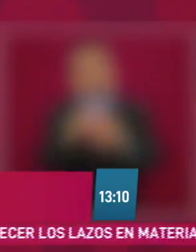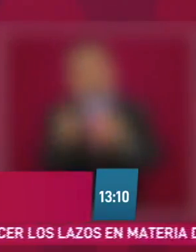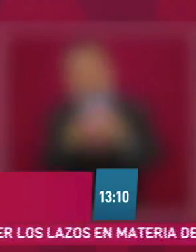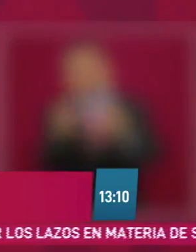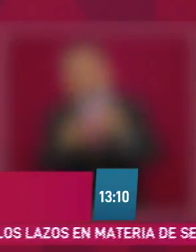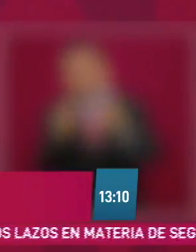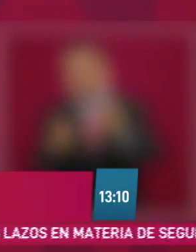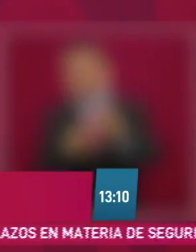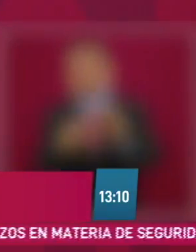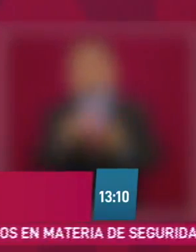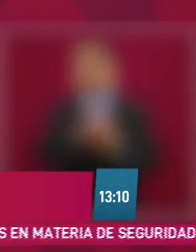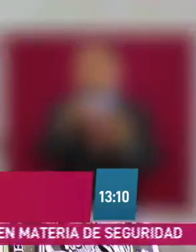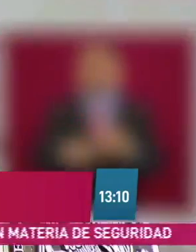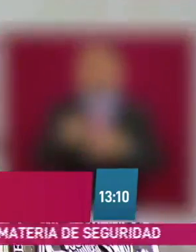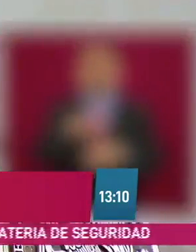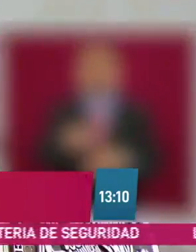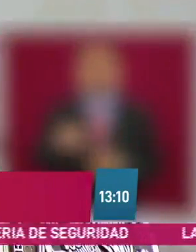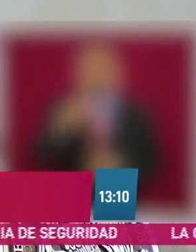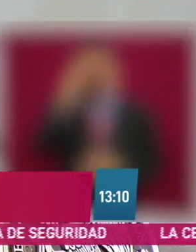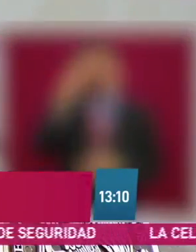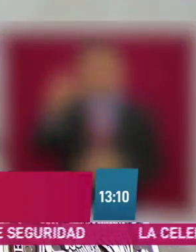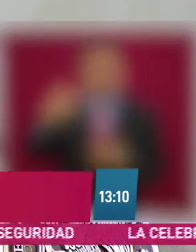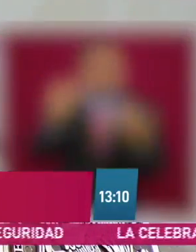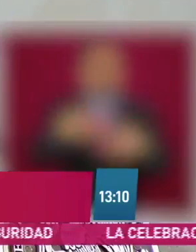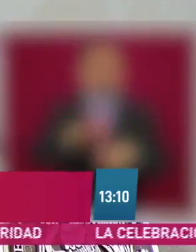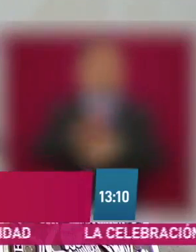está lo del asunto de Odebrecht,